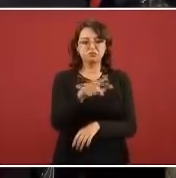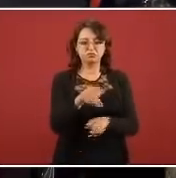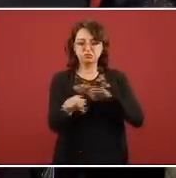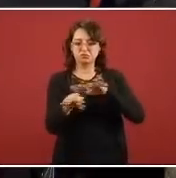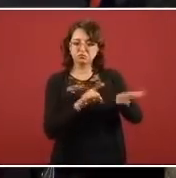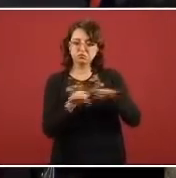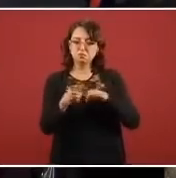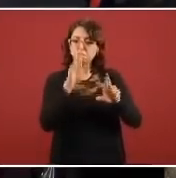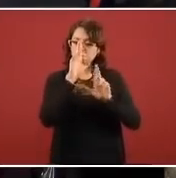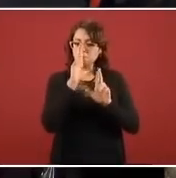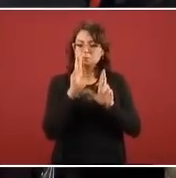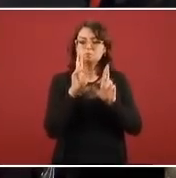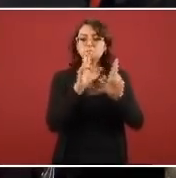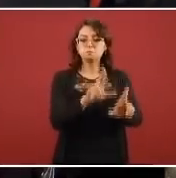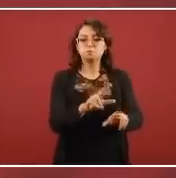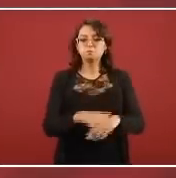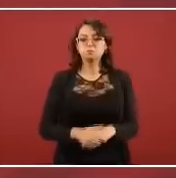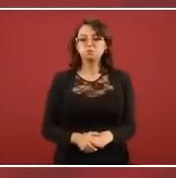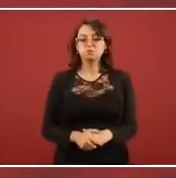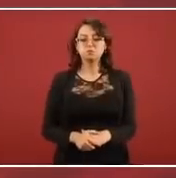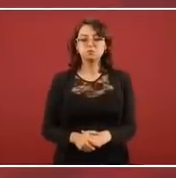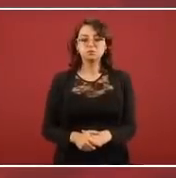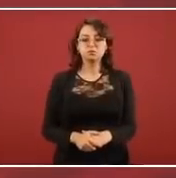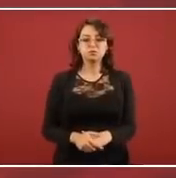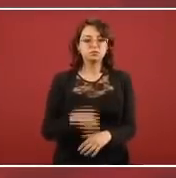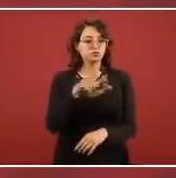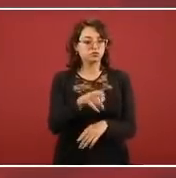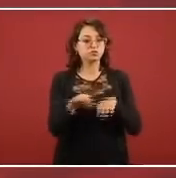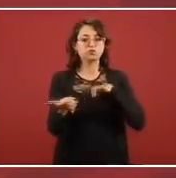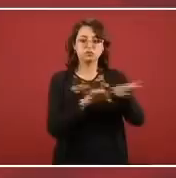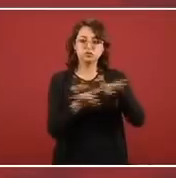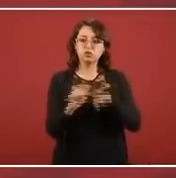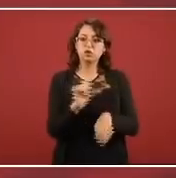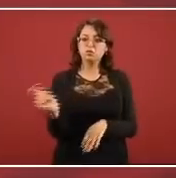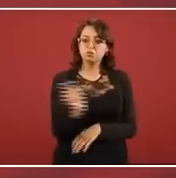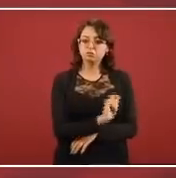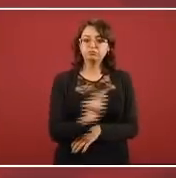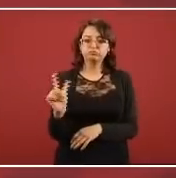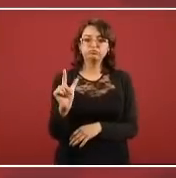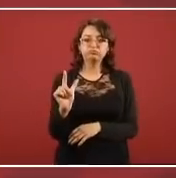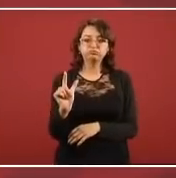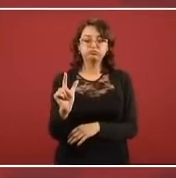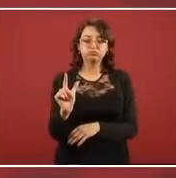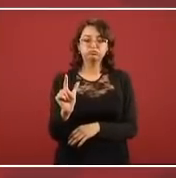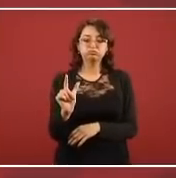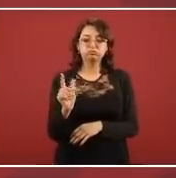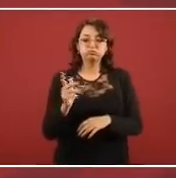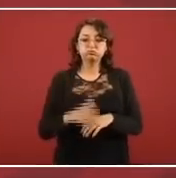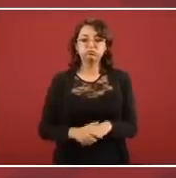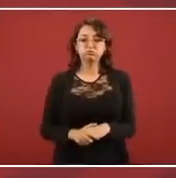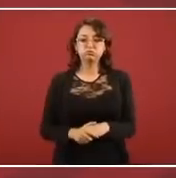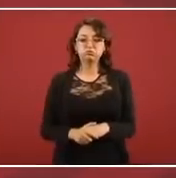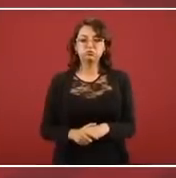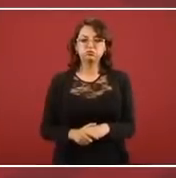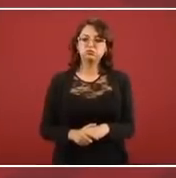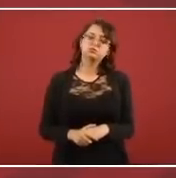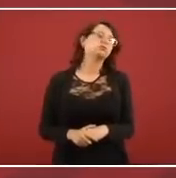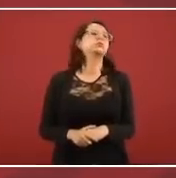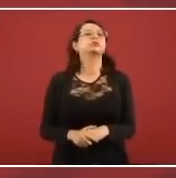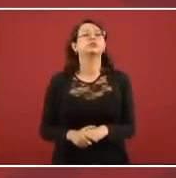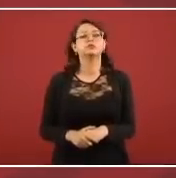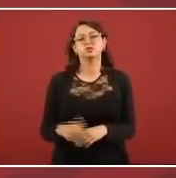trabajo. Ha sido un trabajo profesional el que has hecho. A mí hasta me llamó la